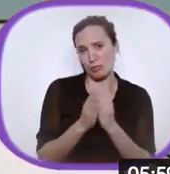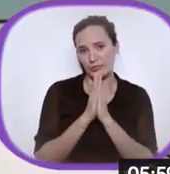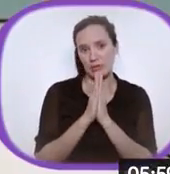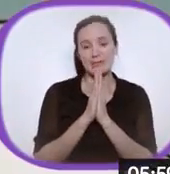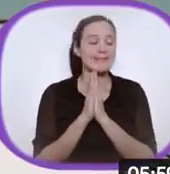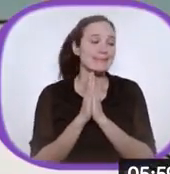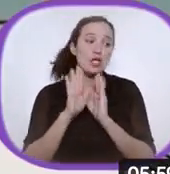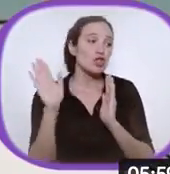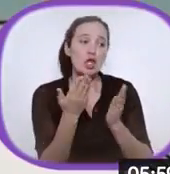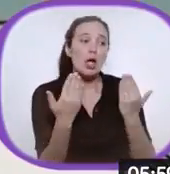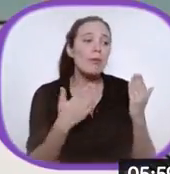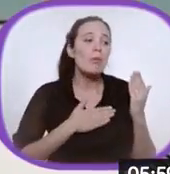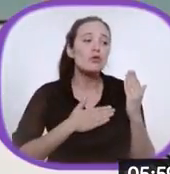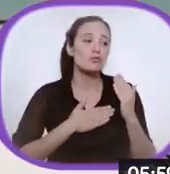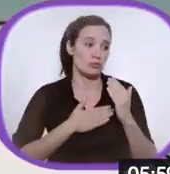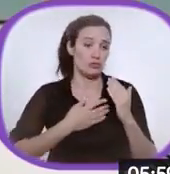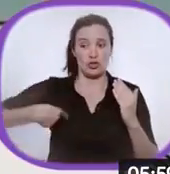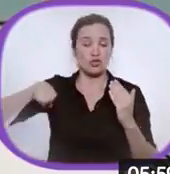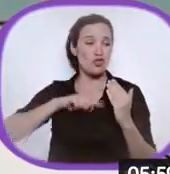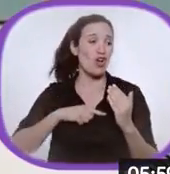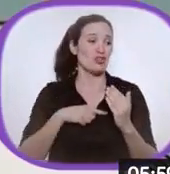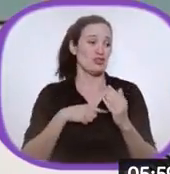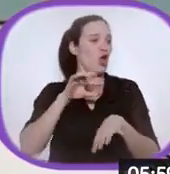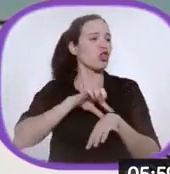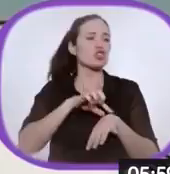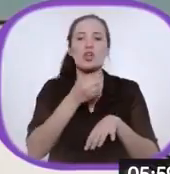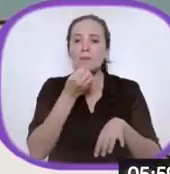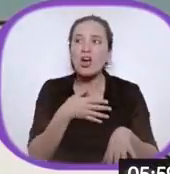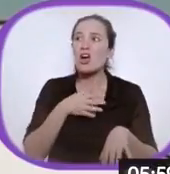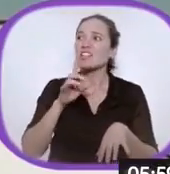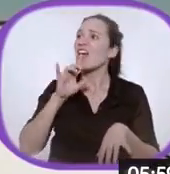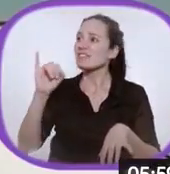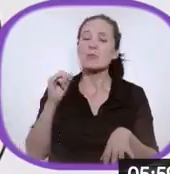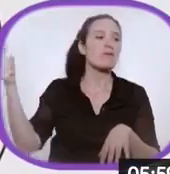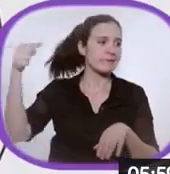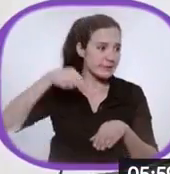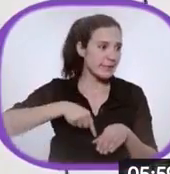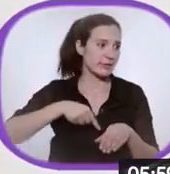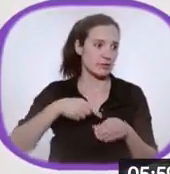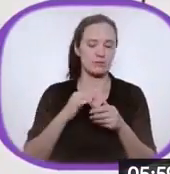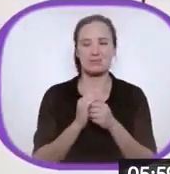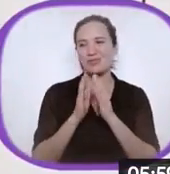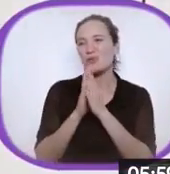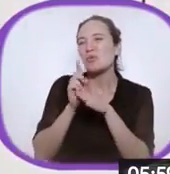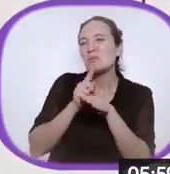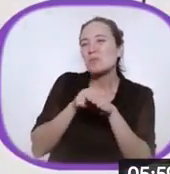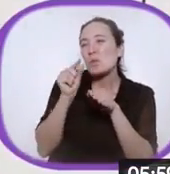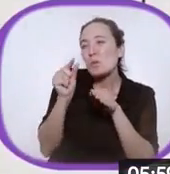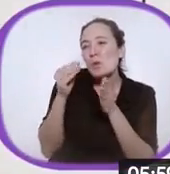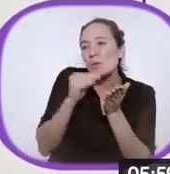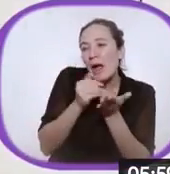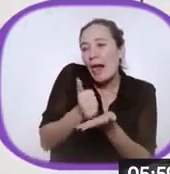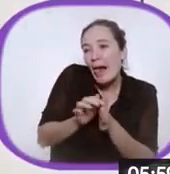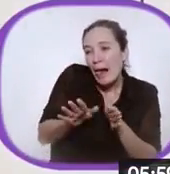hacer. Hacemos todo lo que podemos. Los mejores especialistas del país han sido llamados. ¿Podría quedarme un poco más,